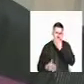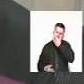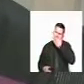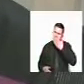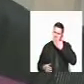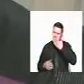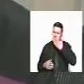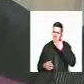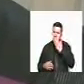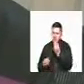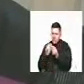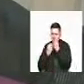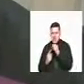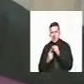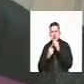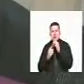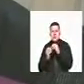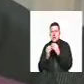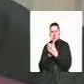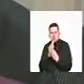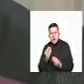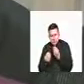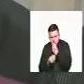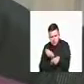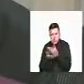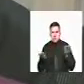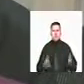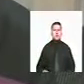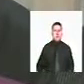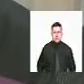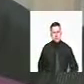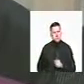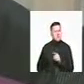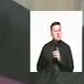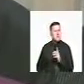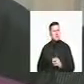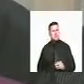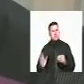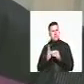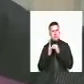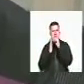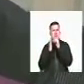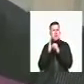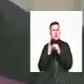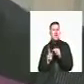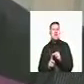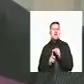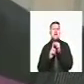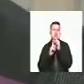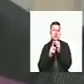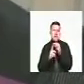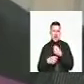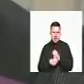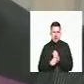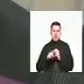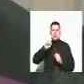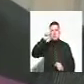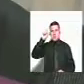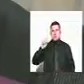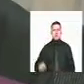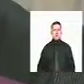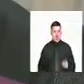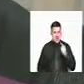mejor nutrición, en especial de los más pobres. Para eso estableceremos programas especiales contra el hambre, cierro